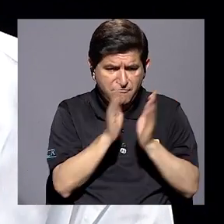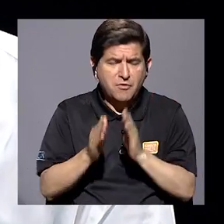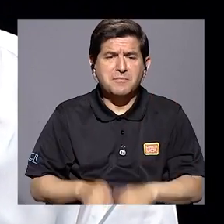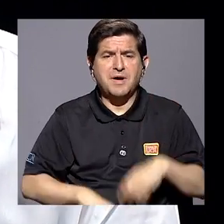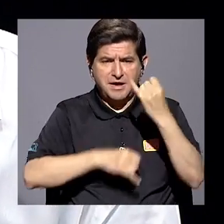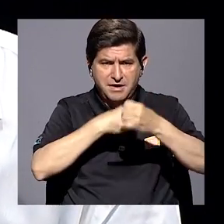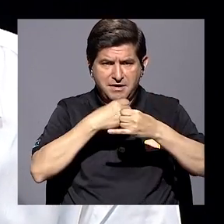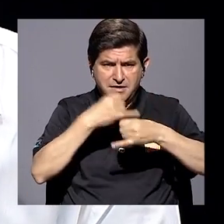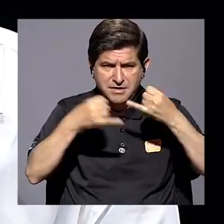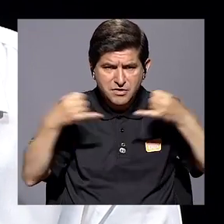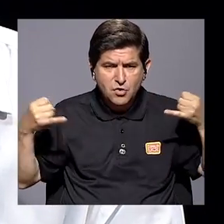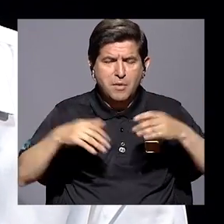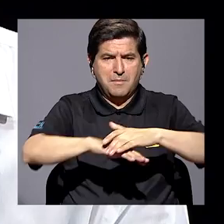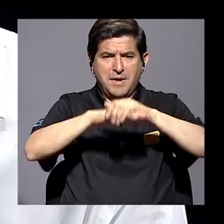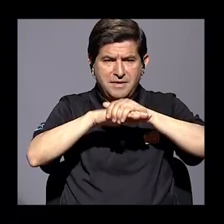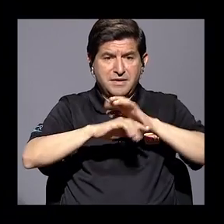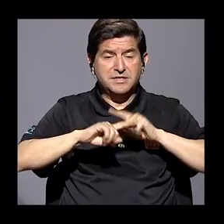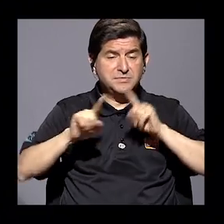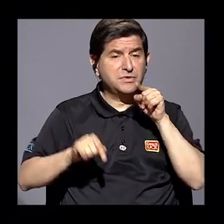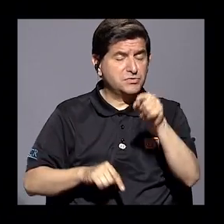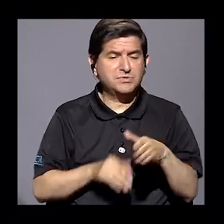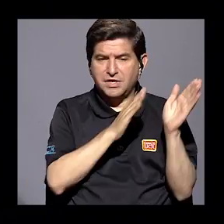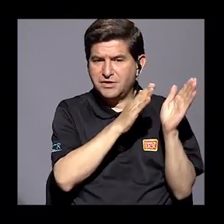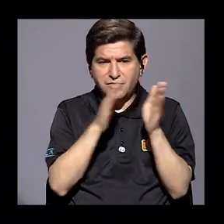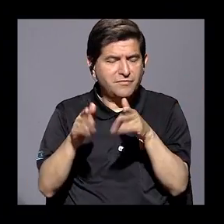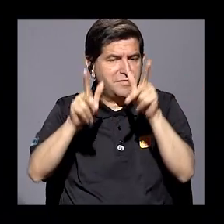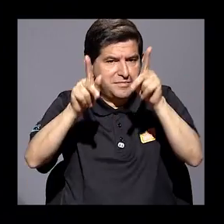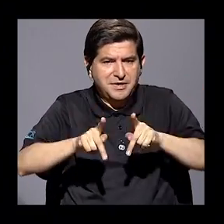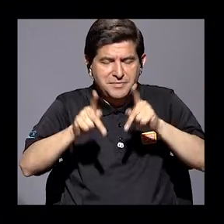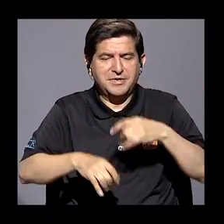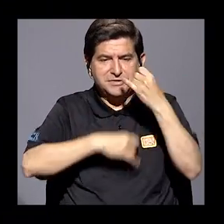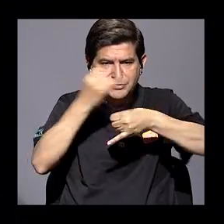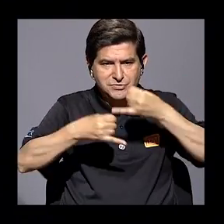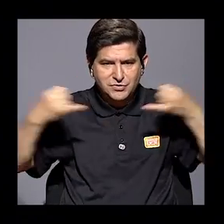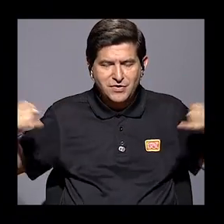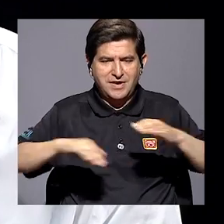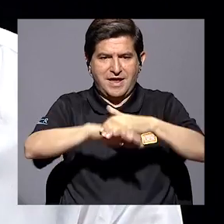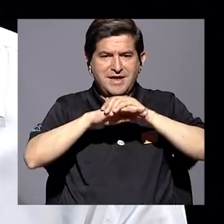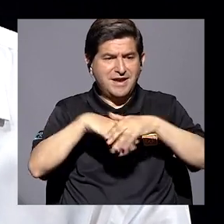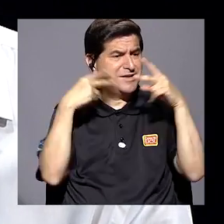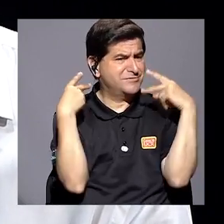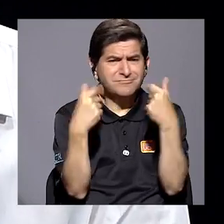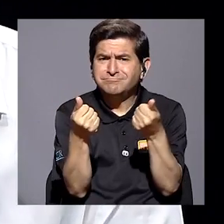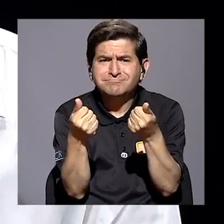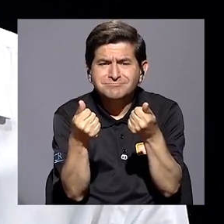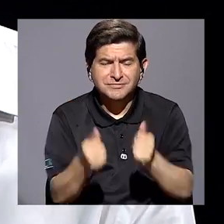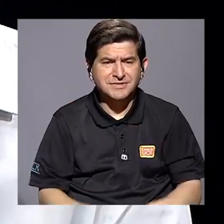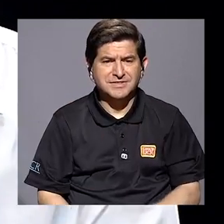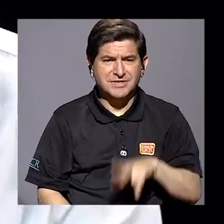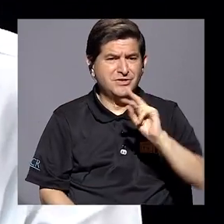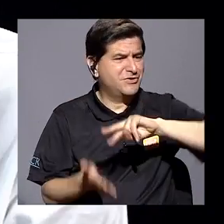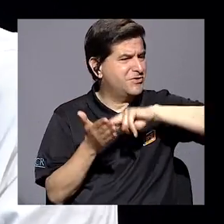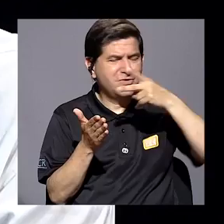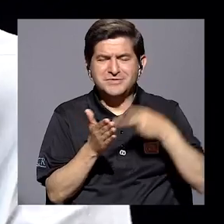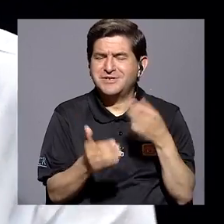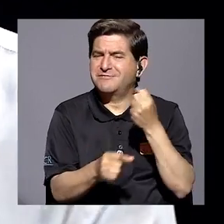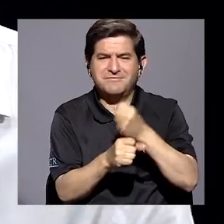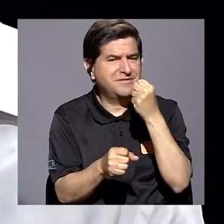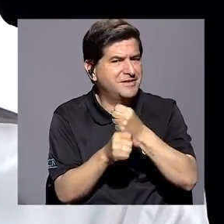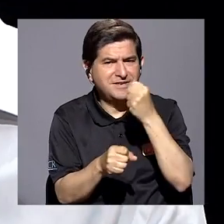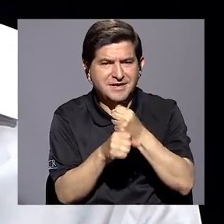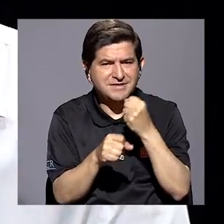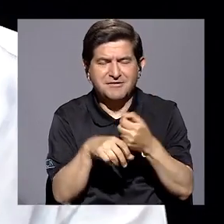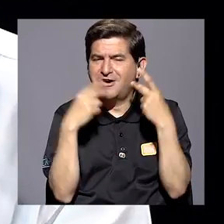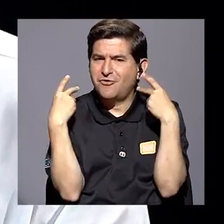maravilloso pero usted no forma a alguien idioma inglés de la noche a la mañana entonces esto no es algo que le va a generar sus